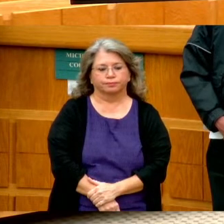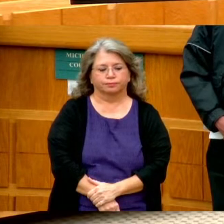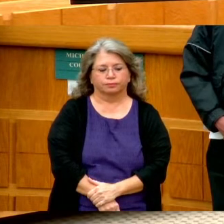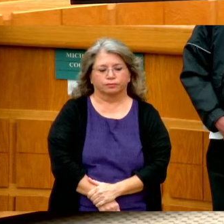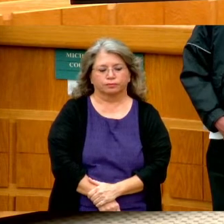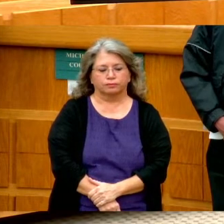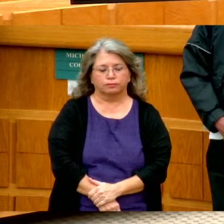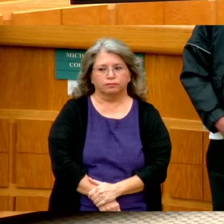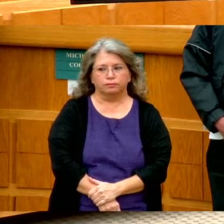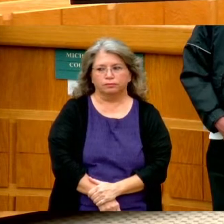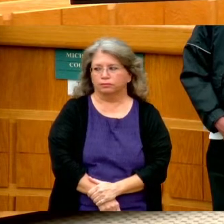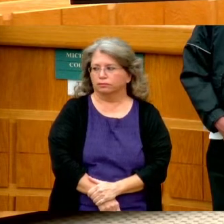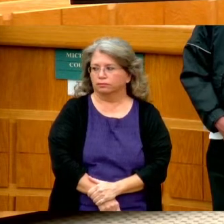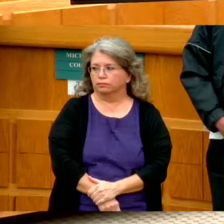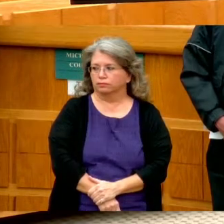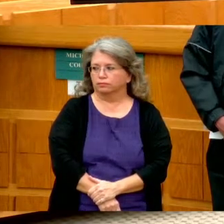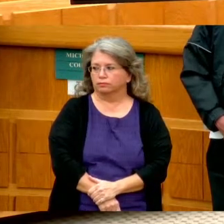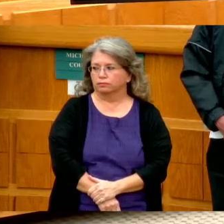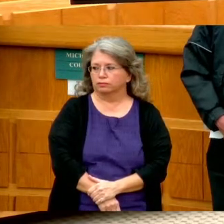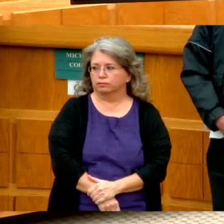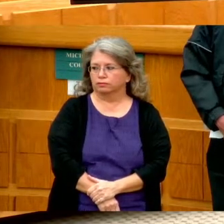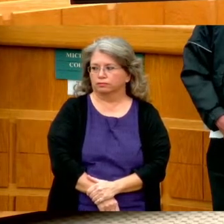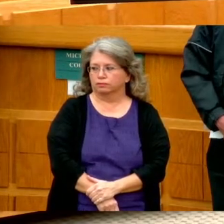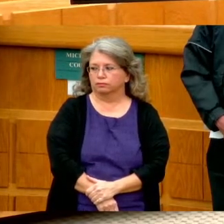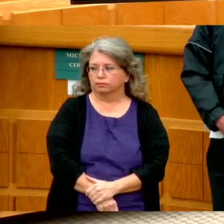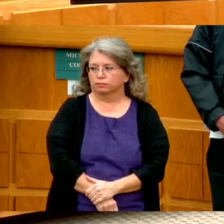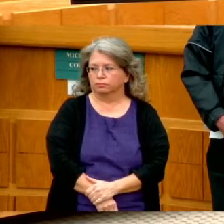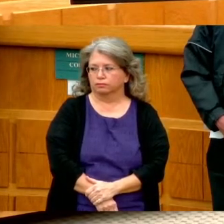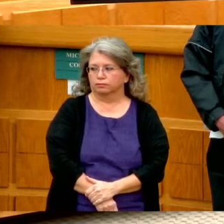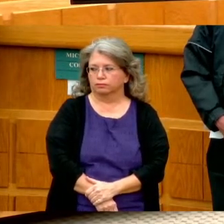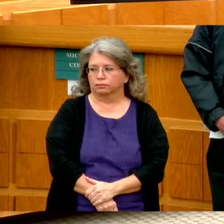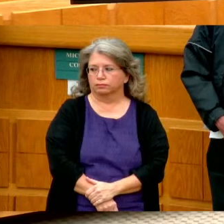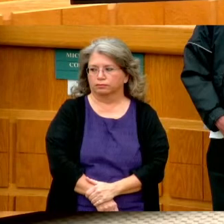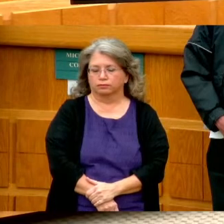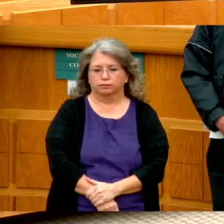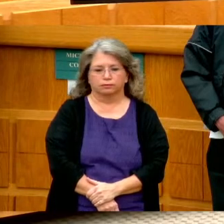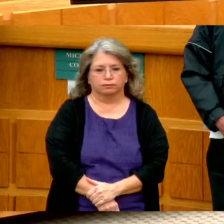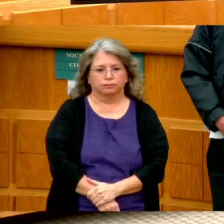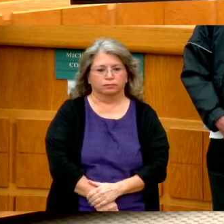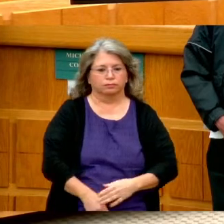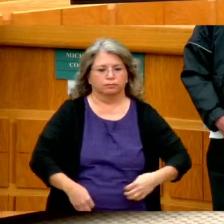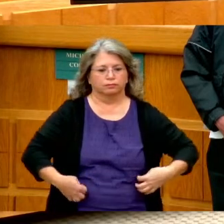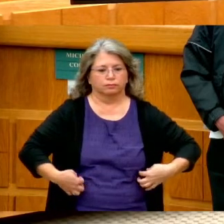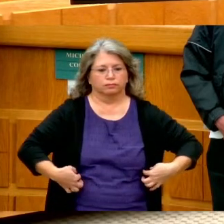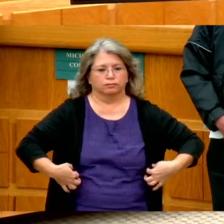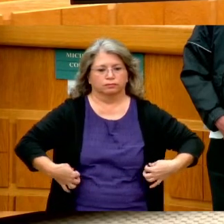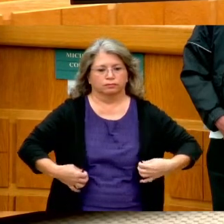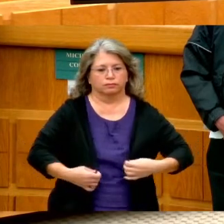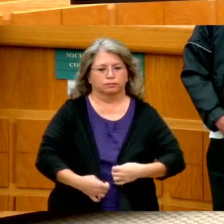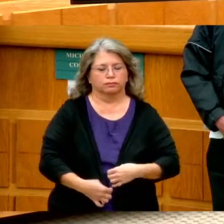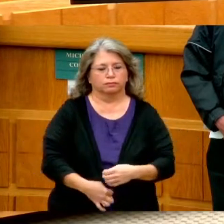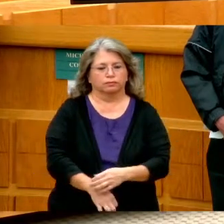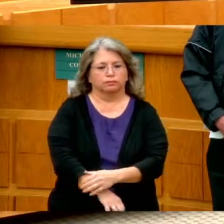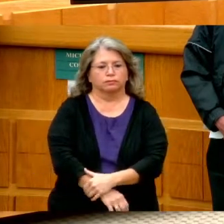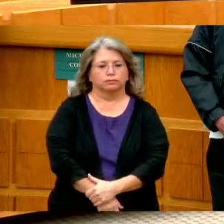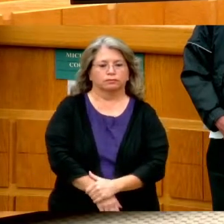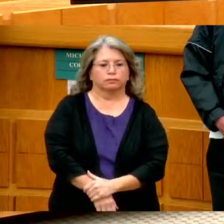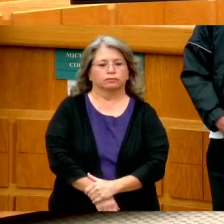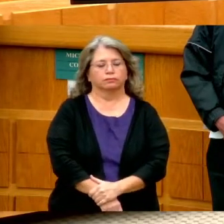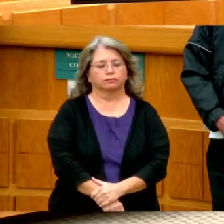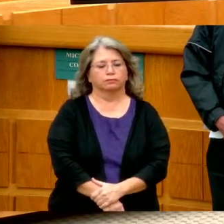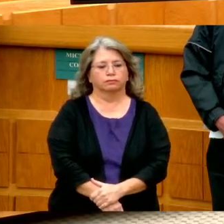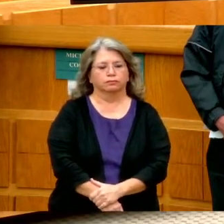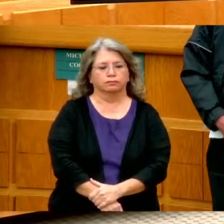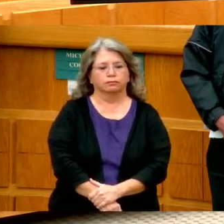si se preregistró, traiga su código QR o QR Code. Estaremos vacunando a las personas de la etapa 1A hasta que terminemos.